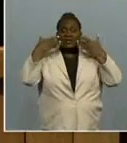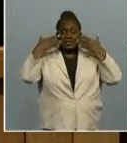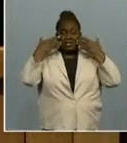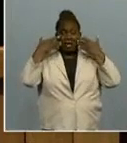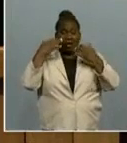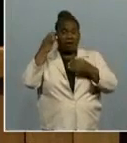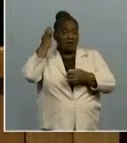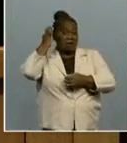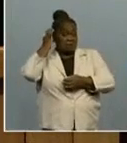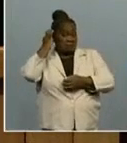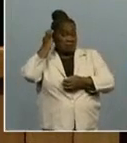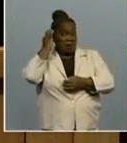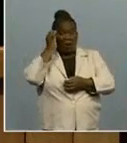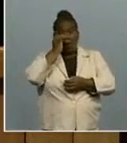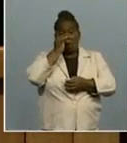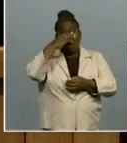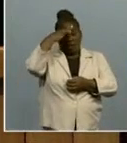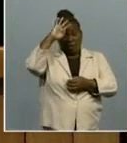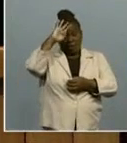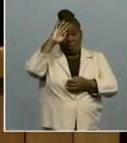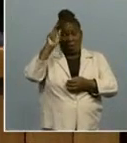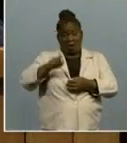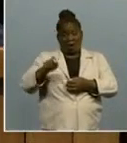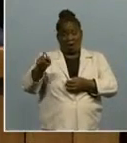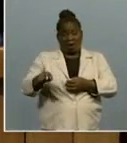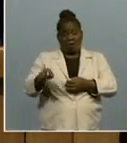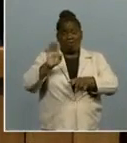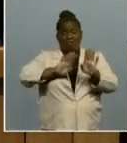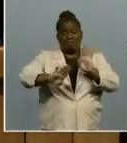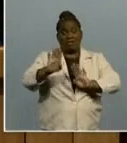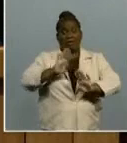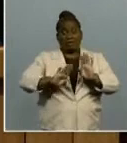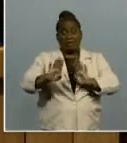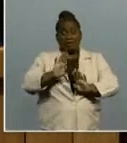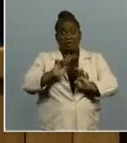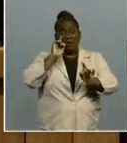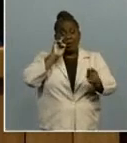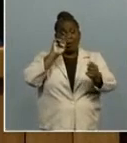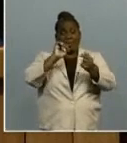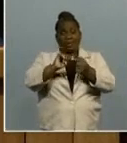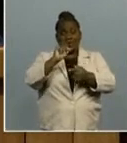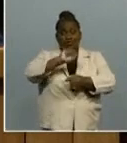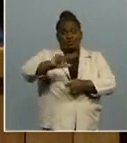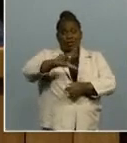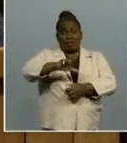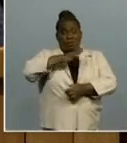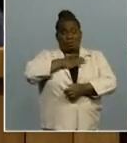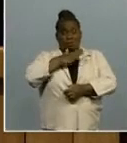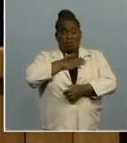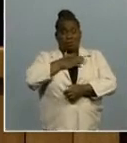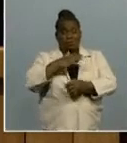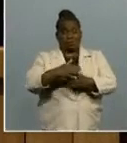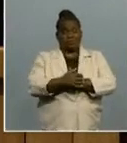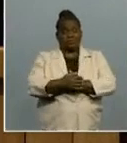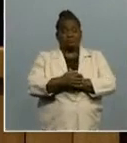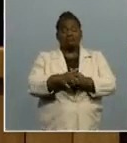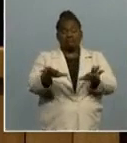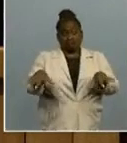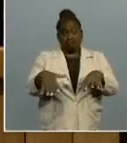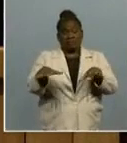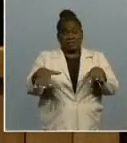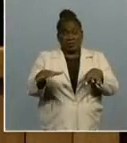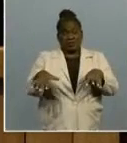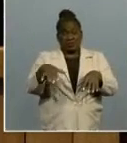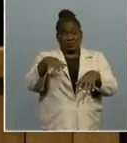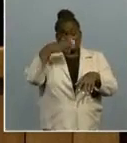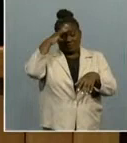cubanas y los cubanos defendida desde las esencias de nuestro socialismo la situación actual